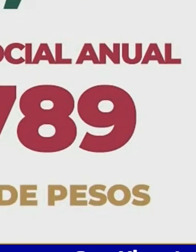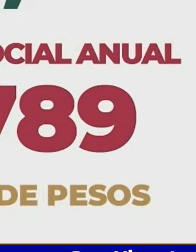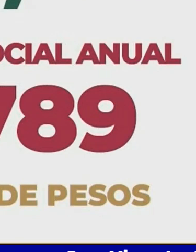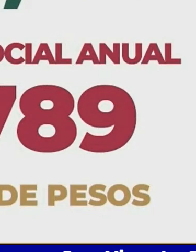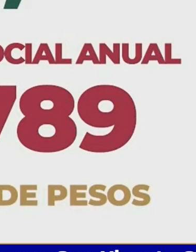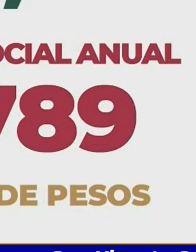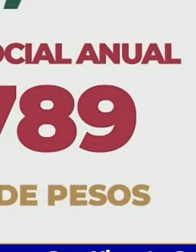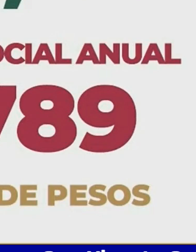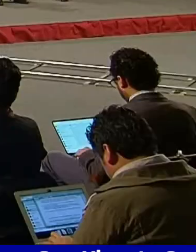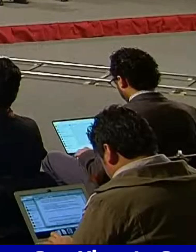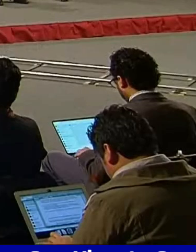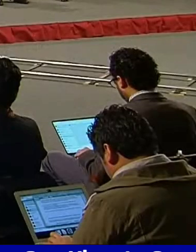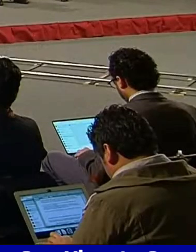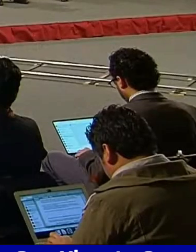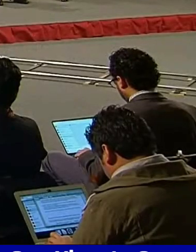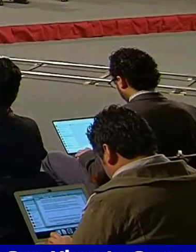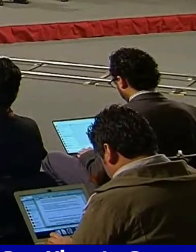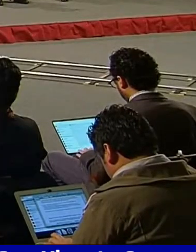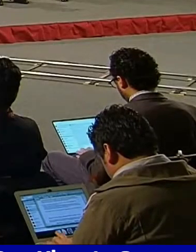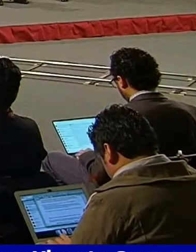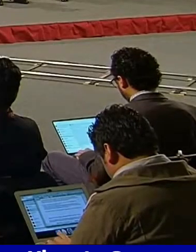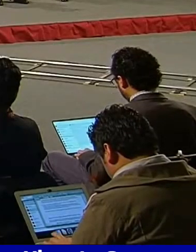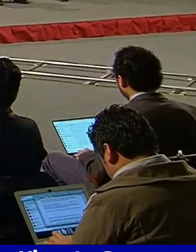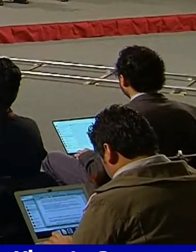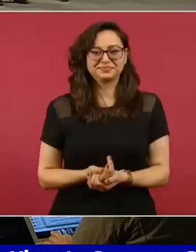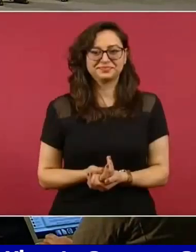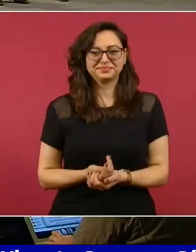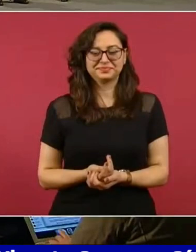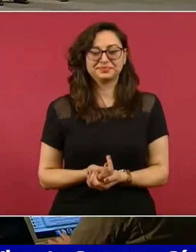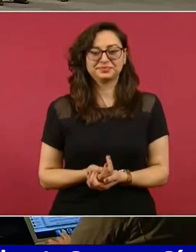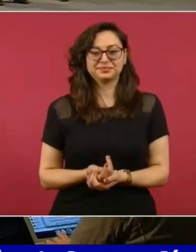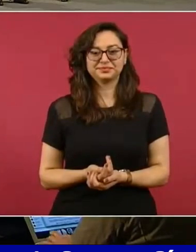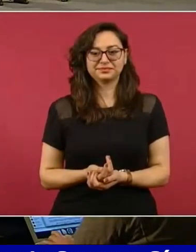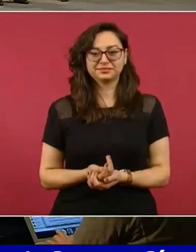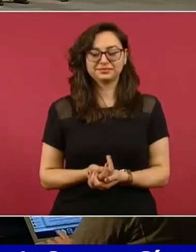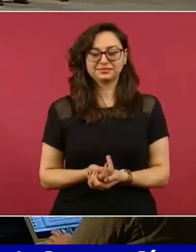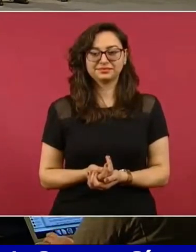97 mil millones de pesos. Es cuanto. Muchas gracias.